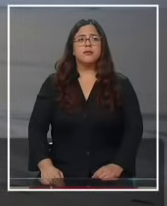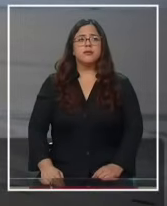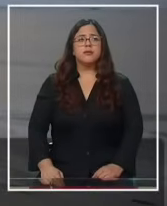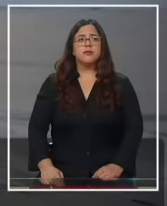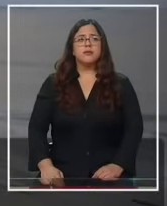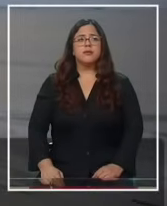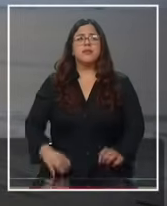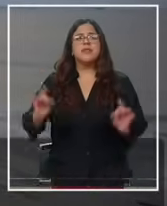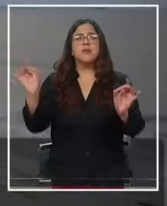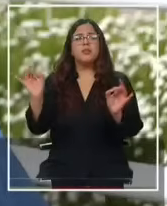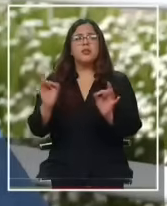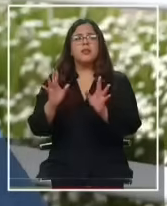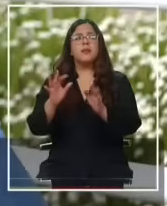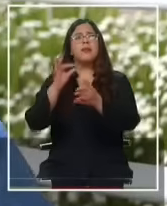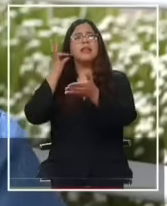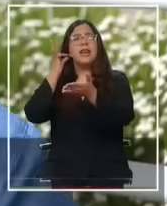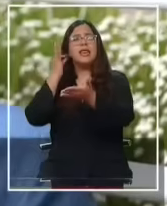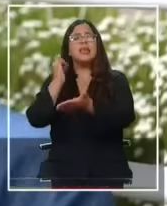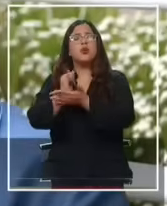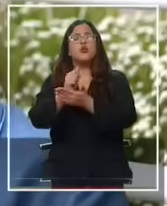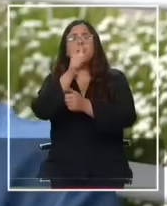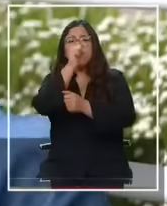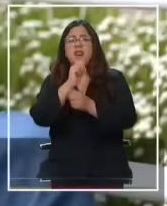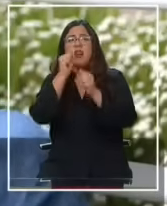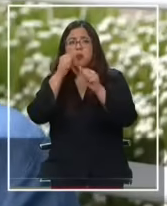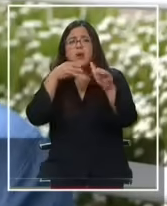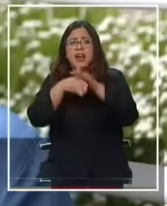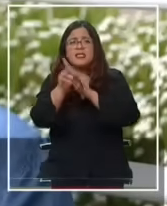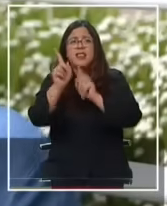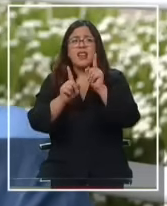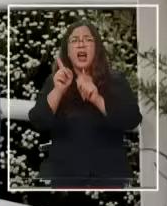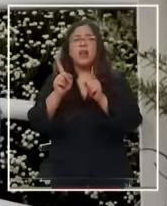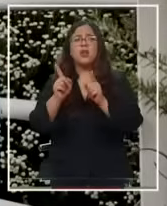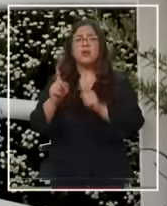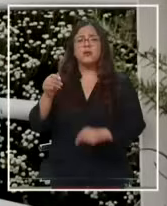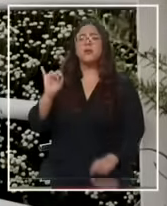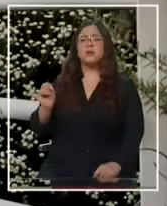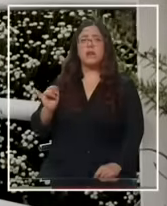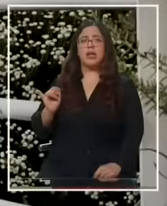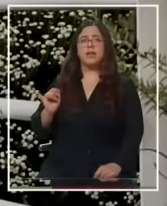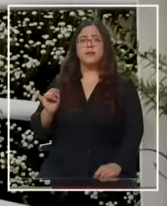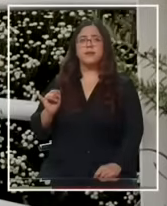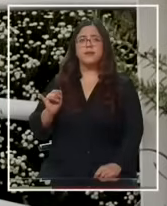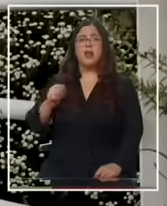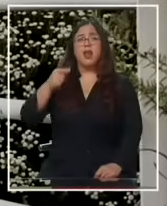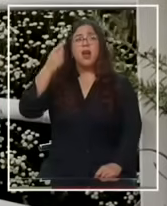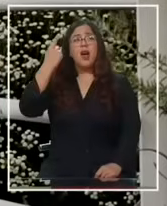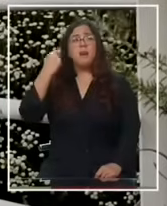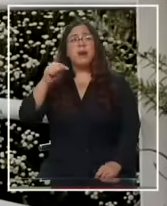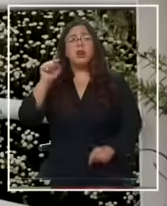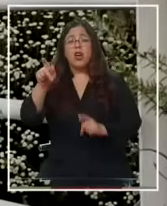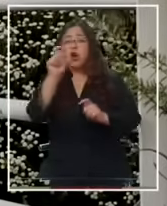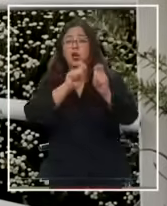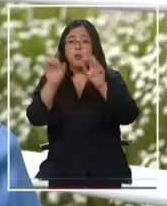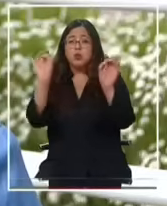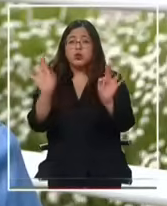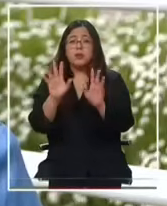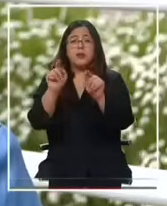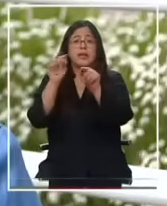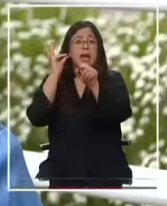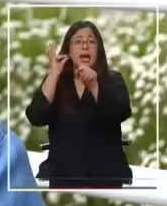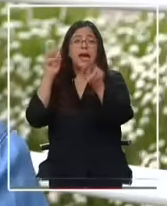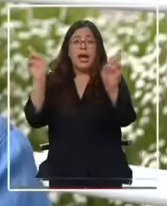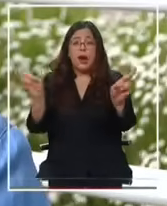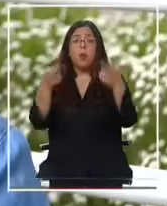¿Y si ya hubiera estado en el servicio privado hubiera podido acceder a algo? Sí. Eso no quiere decir que con esas drogas ella se hubiese recuperado